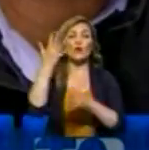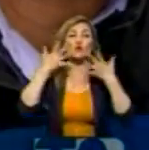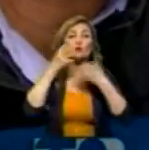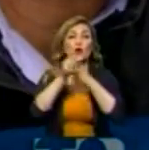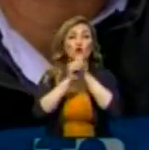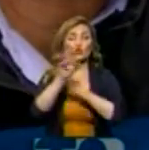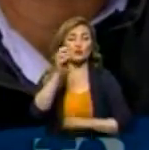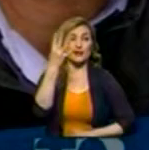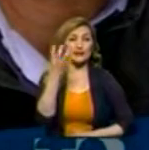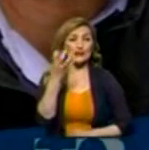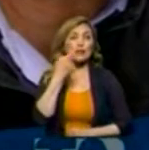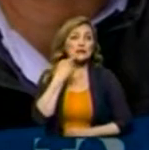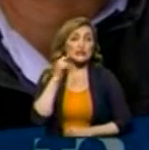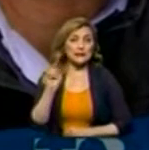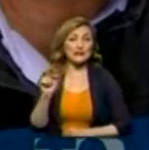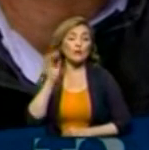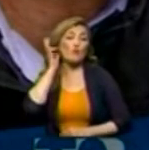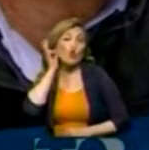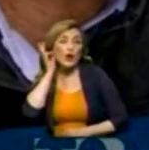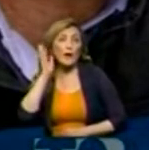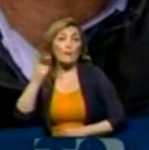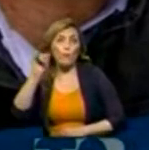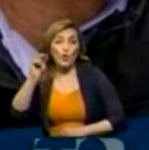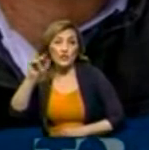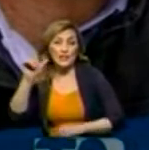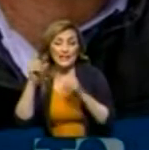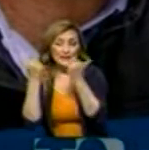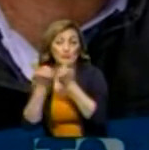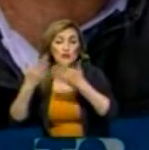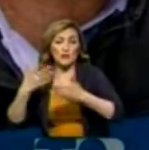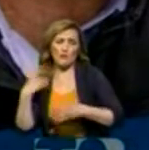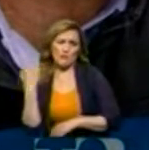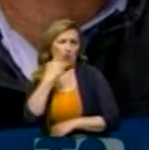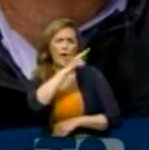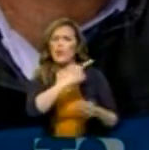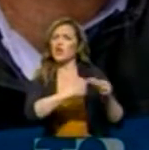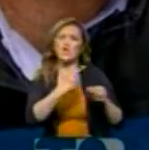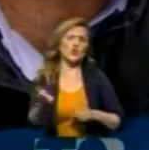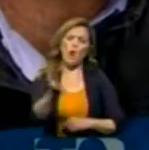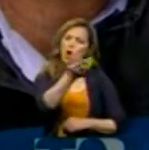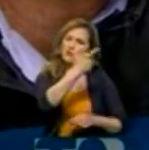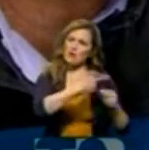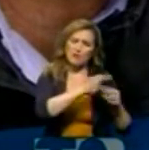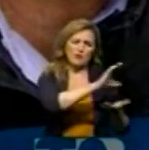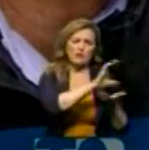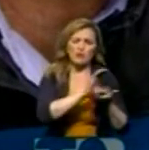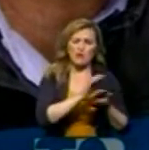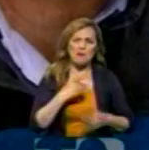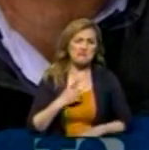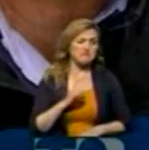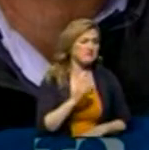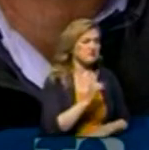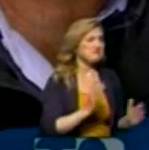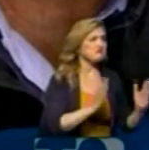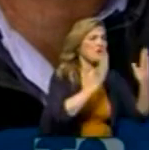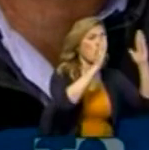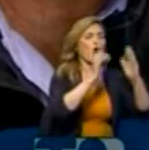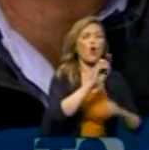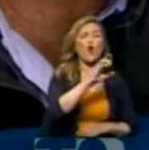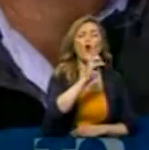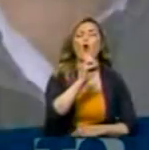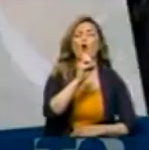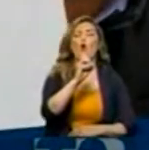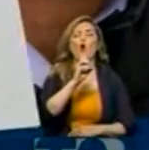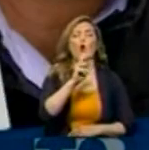que Viviana Bonilla le envió a Quito para retirar el dinero, que retiró el efectivo del edificio Concord en la oficina de Pamela